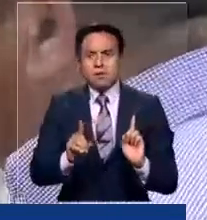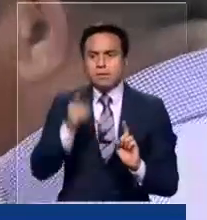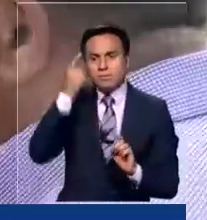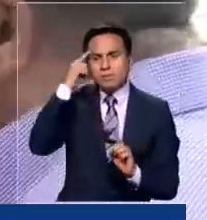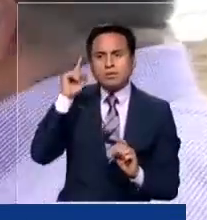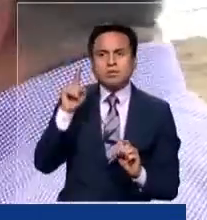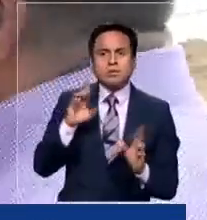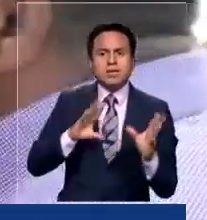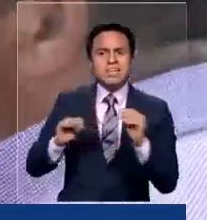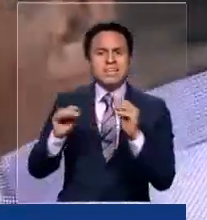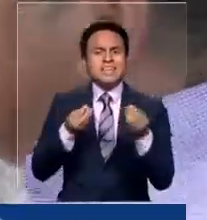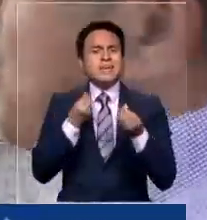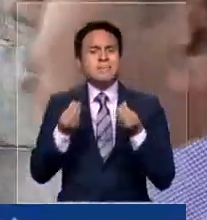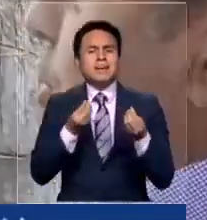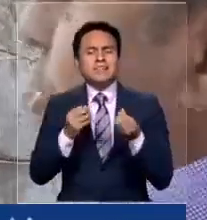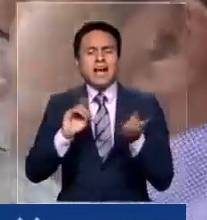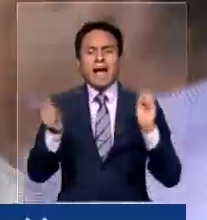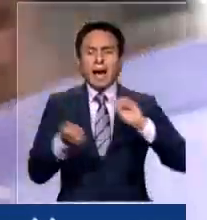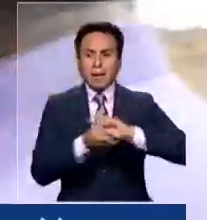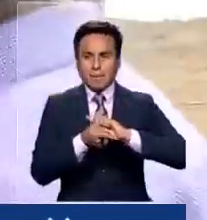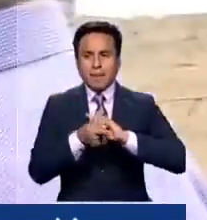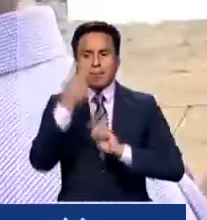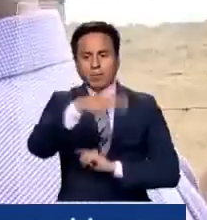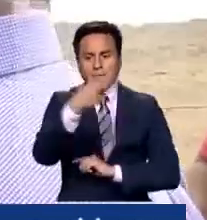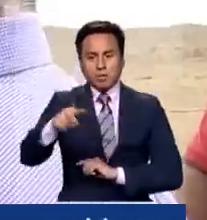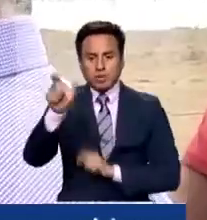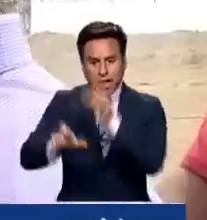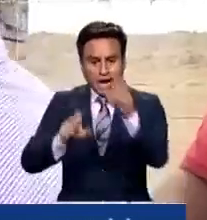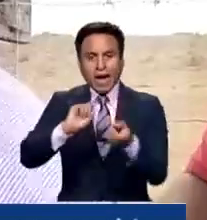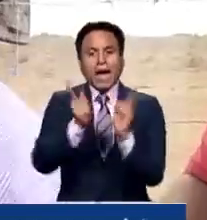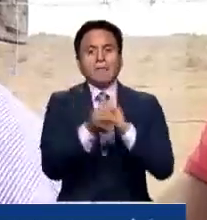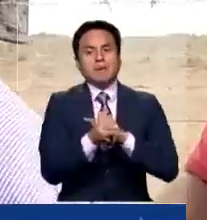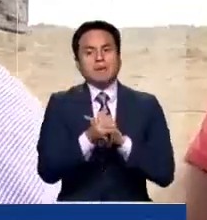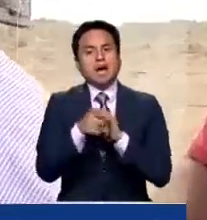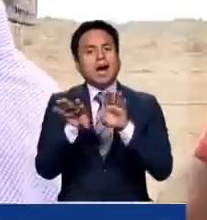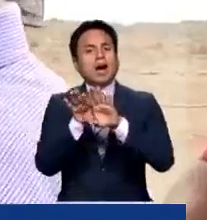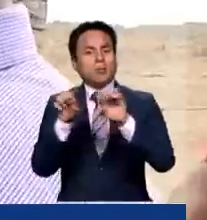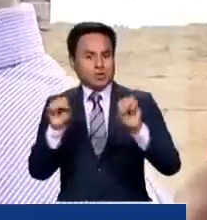los propietarios cambian